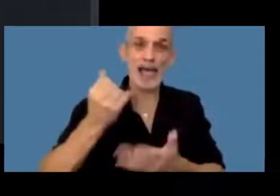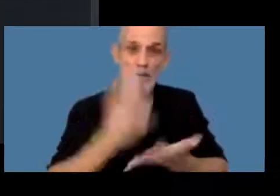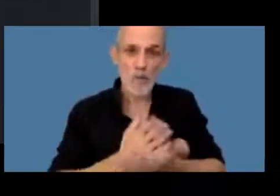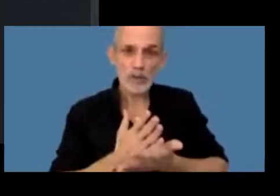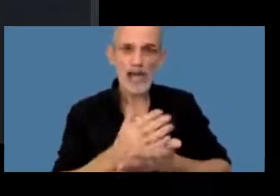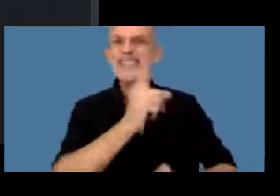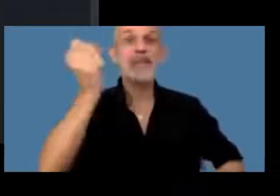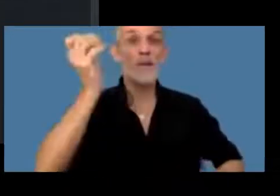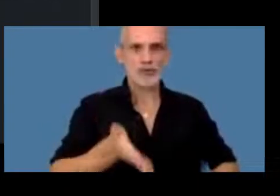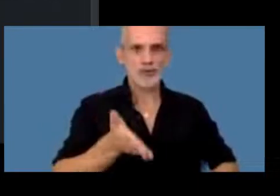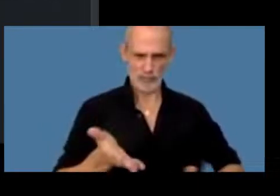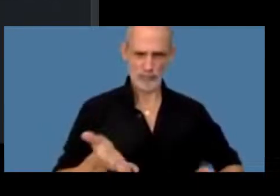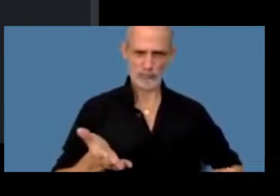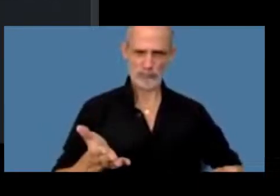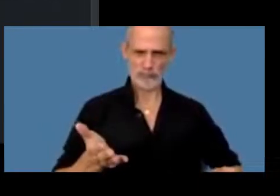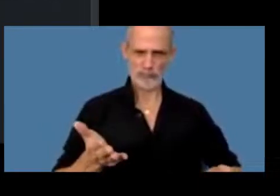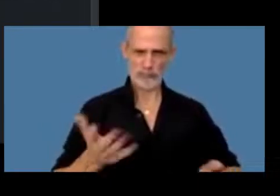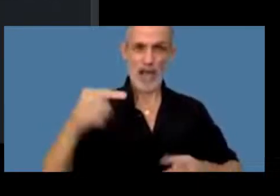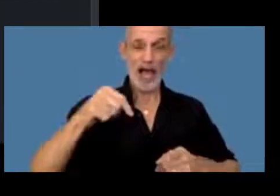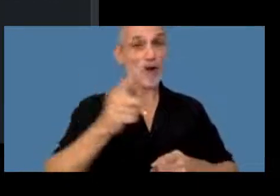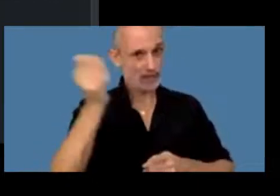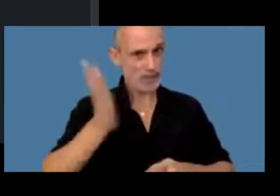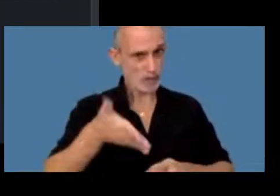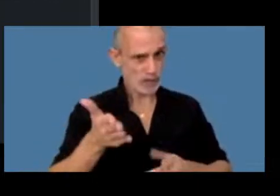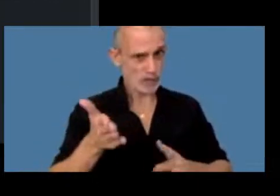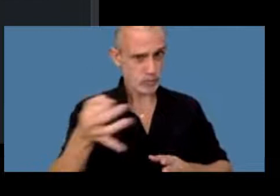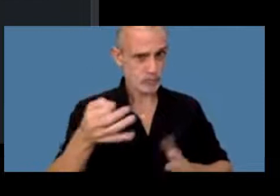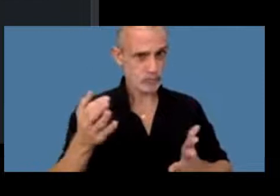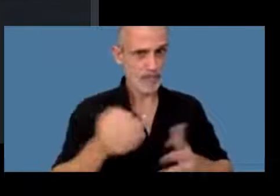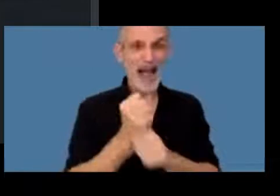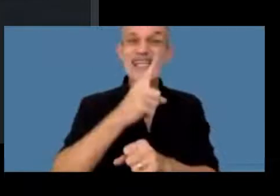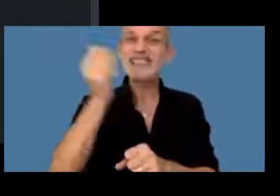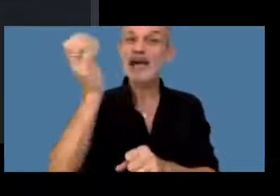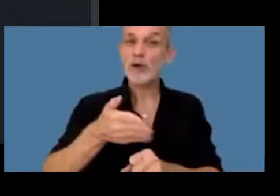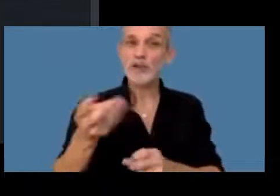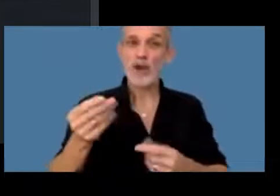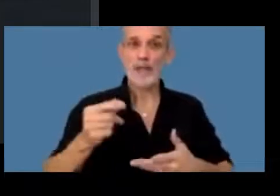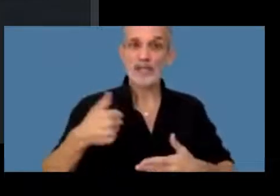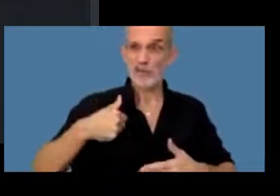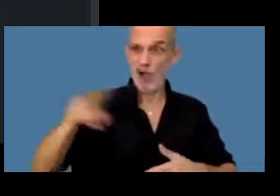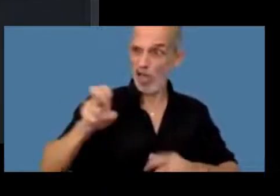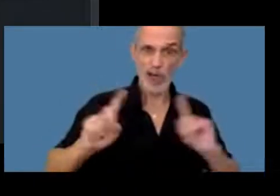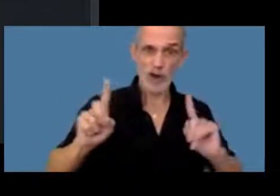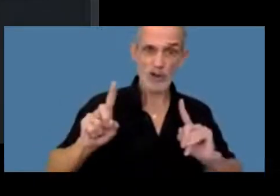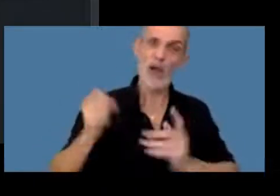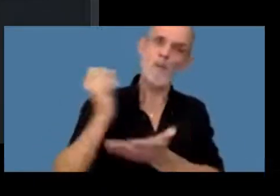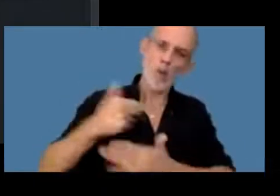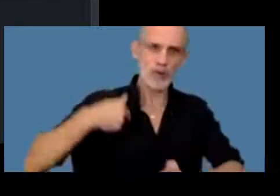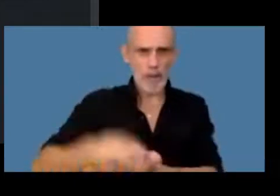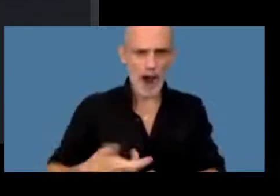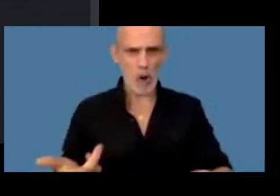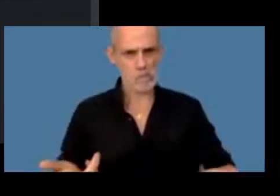100%, ahora 100%, ¿no? Hasta el 100% del monto no retenido, ¿no? O retenido en defecto, digamos,